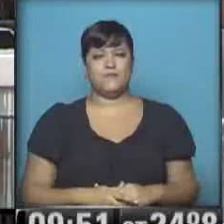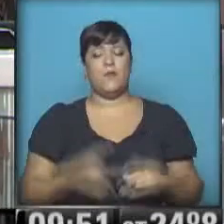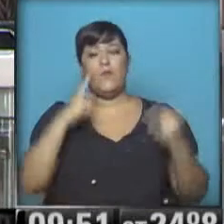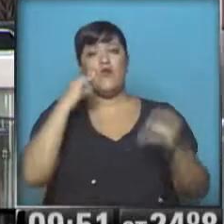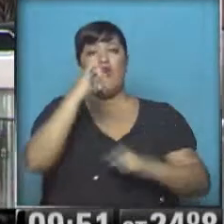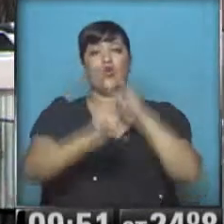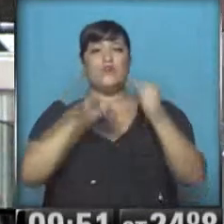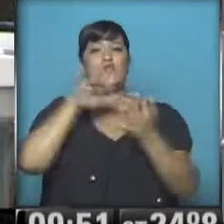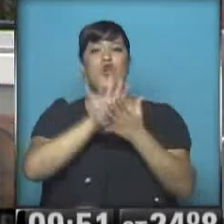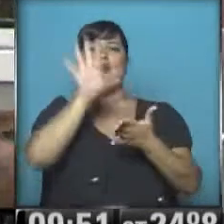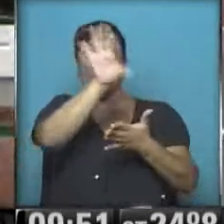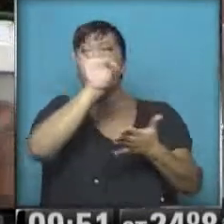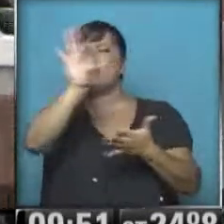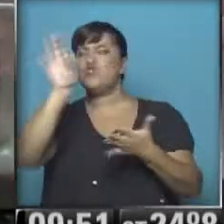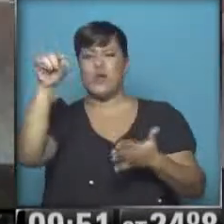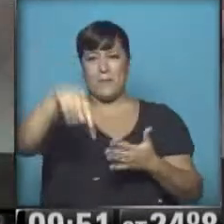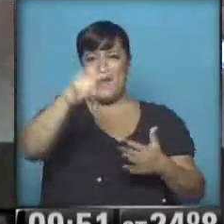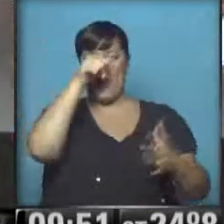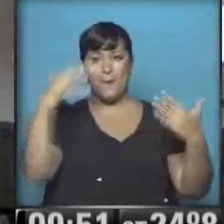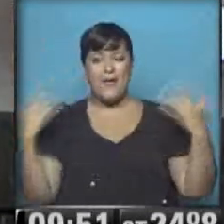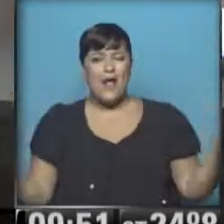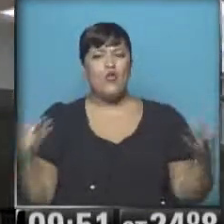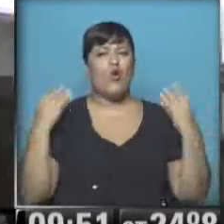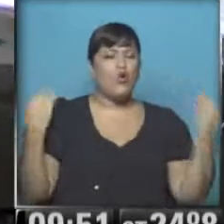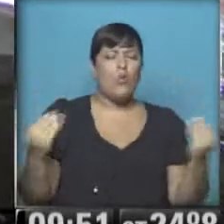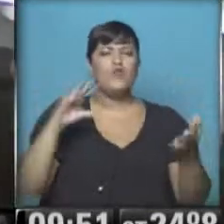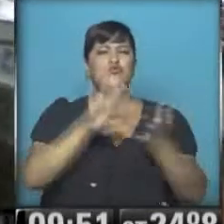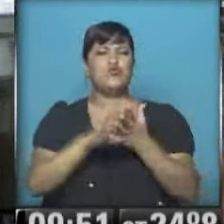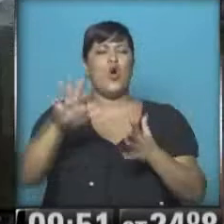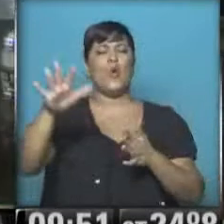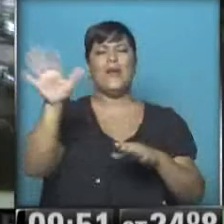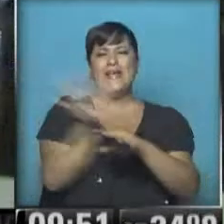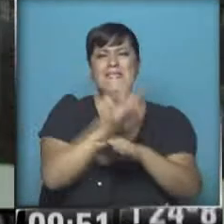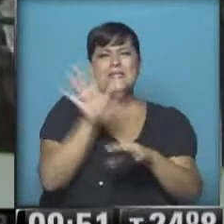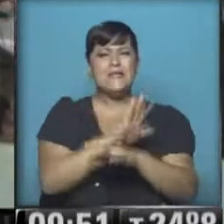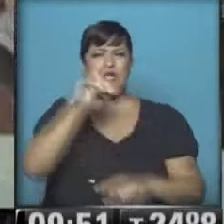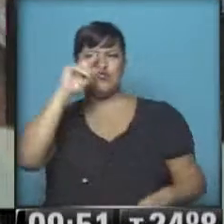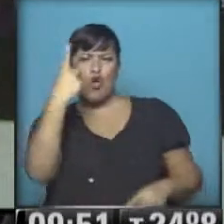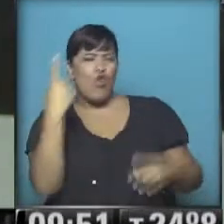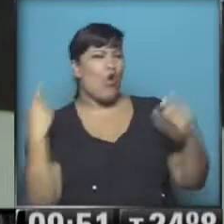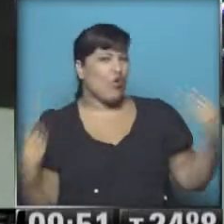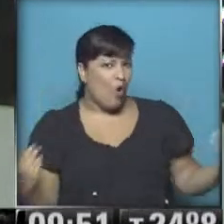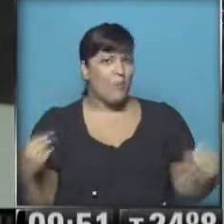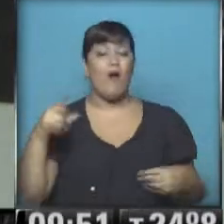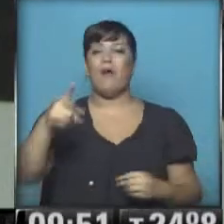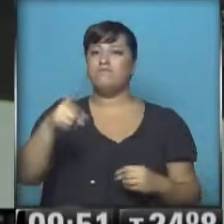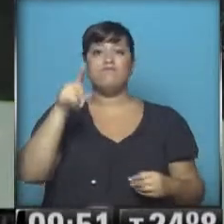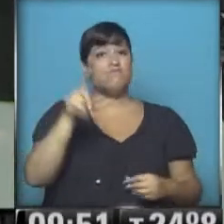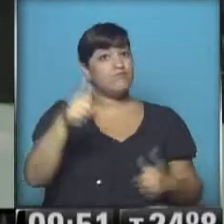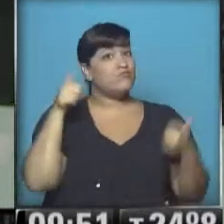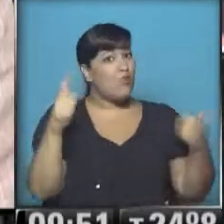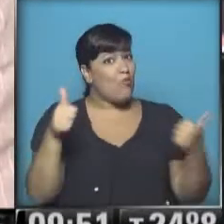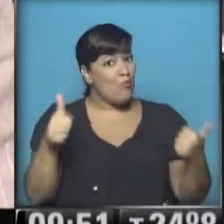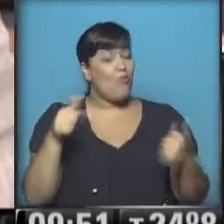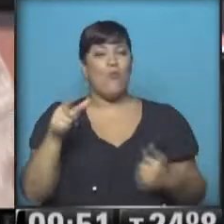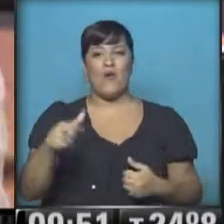Hablamos de opciones, ¿no? Sí. Para este verano, ¿cómo es eso del autocine? Quiero fecha, día, horario, todo. Es una muy buena opción. Por el Torino.